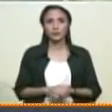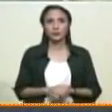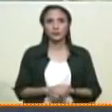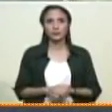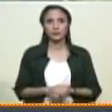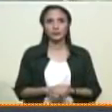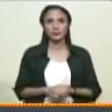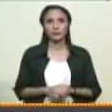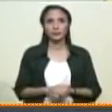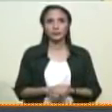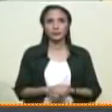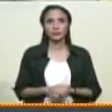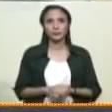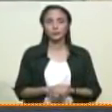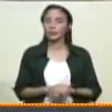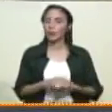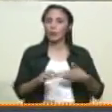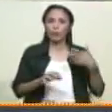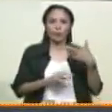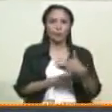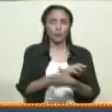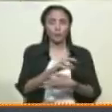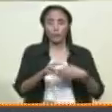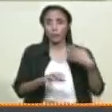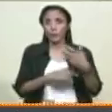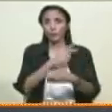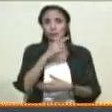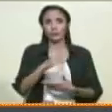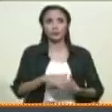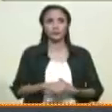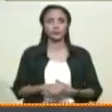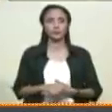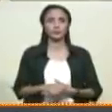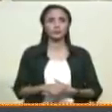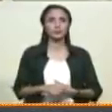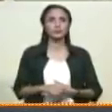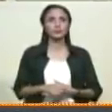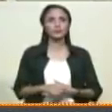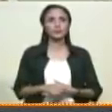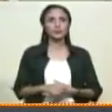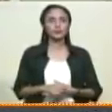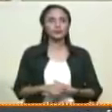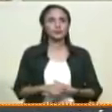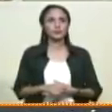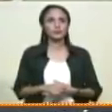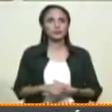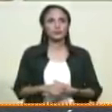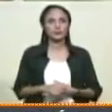En un gravísimo problema. Esto se consigue, lo dio el comandante Chávez,